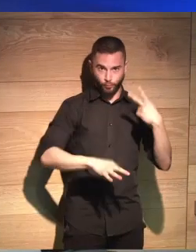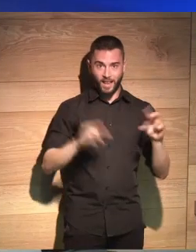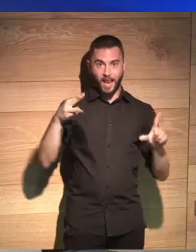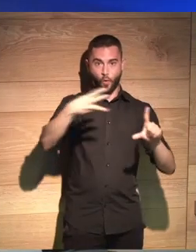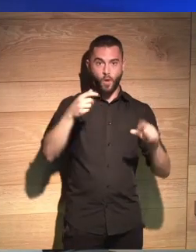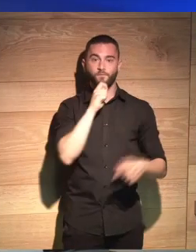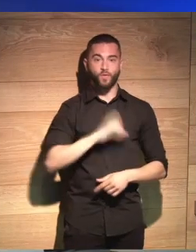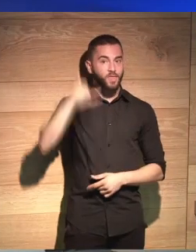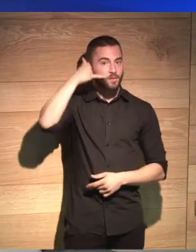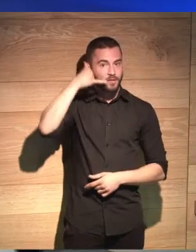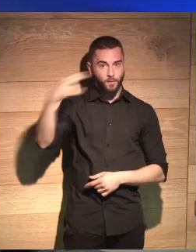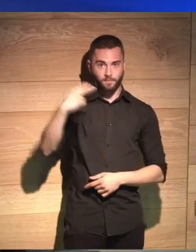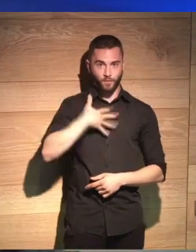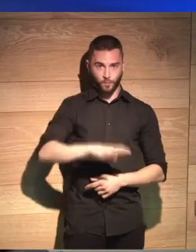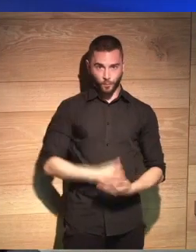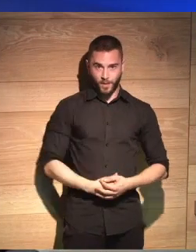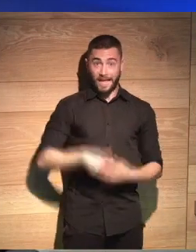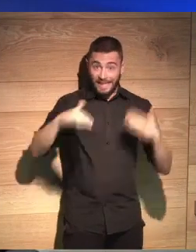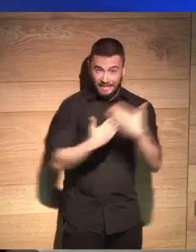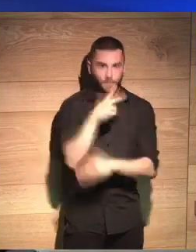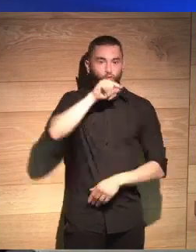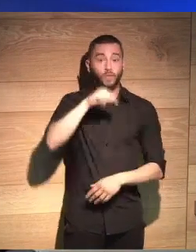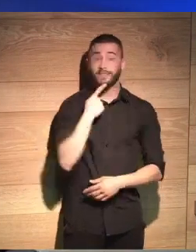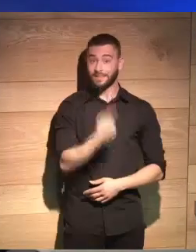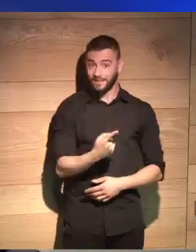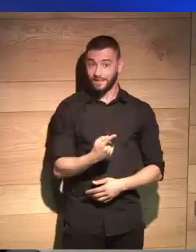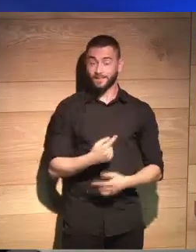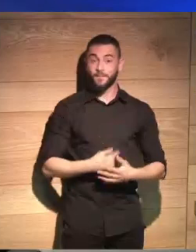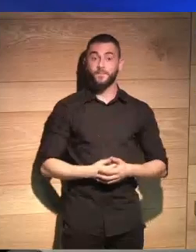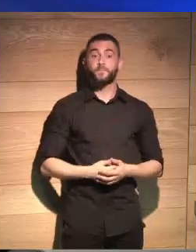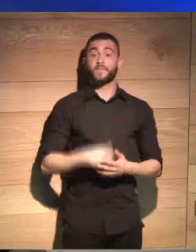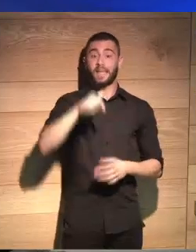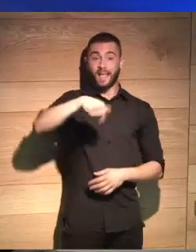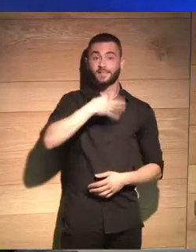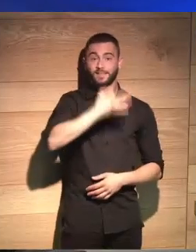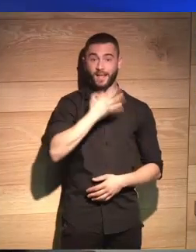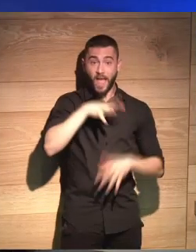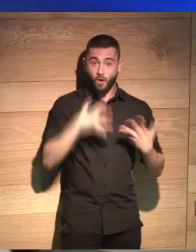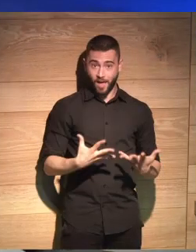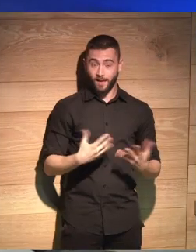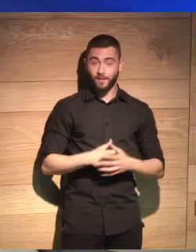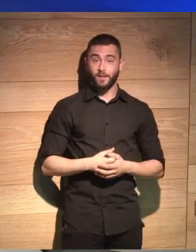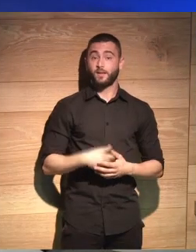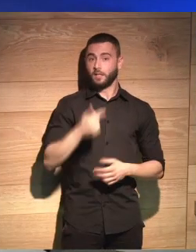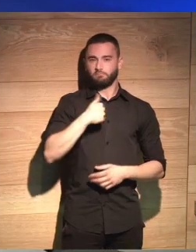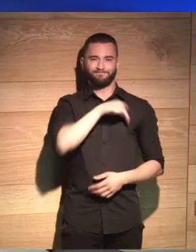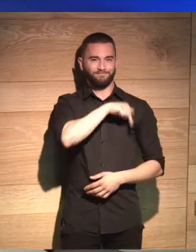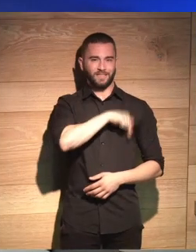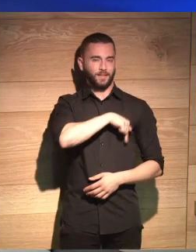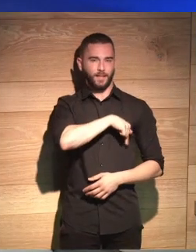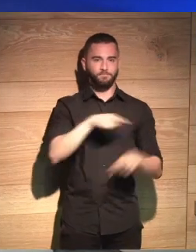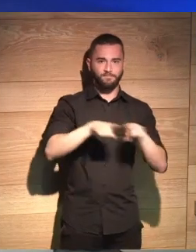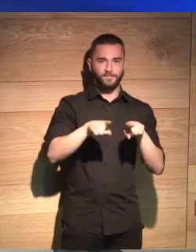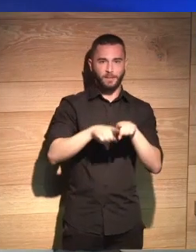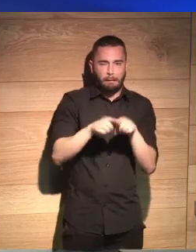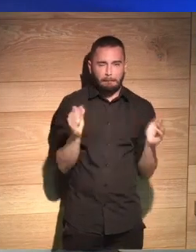de la Fundación Telefónica. Decía yo esta mañana en Twitter que esta tarde, que ahora, me iba a sentir